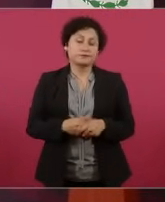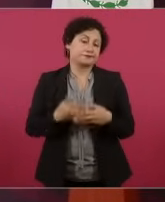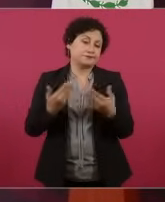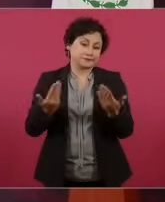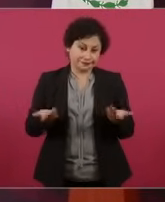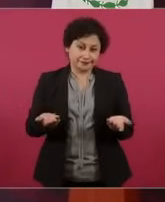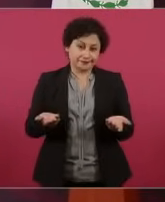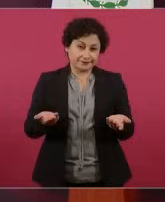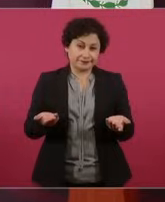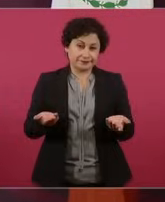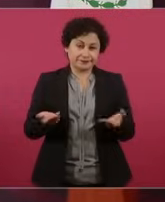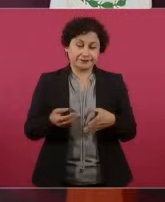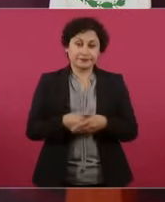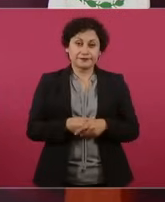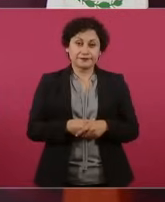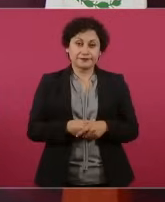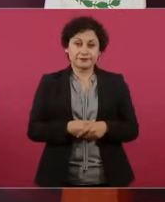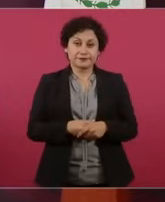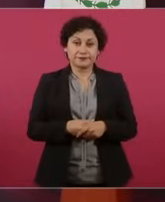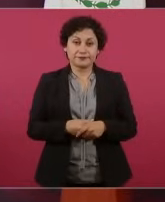Entonces,